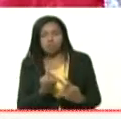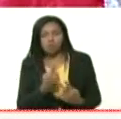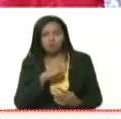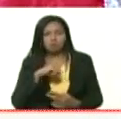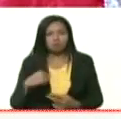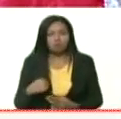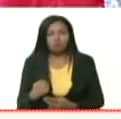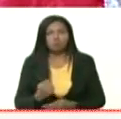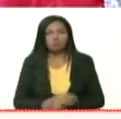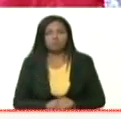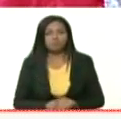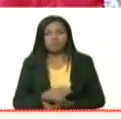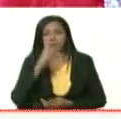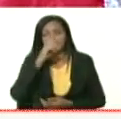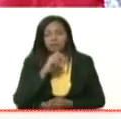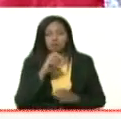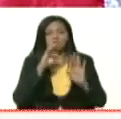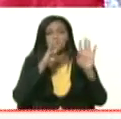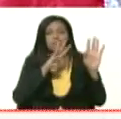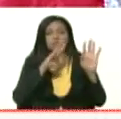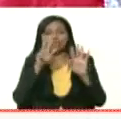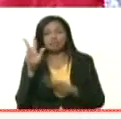en el año 93-94.